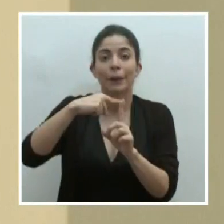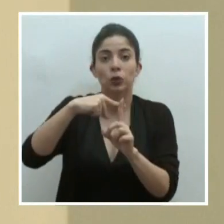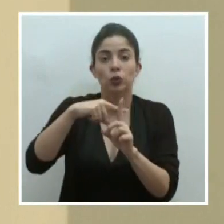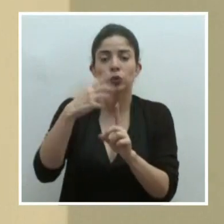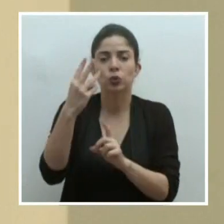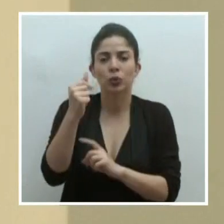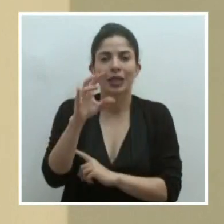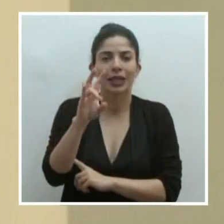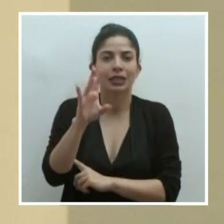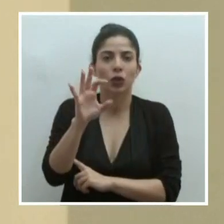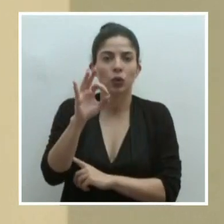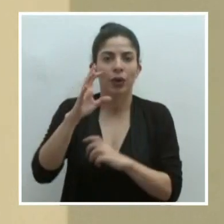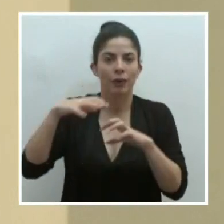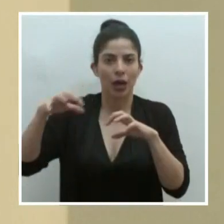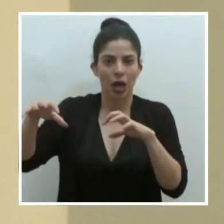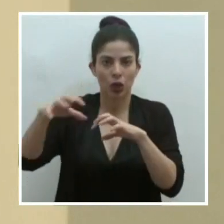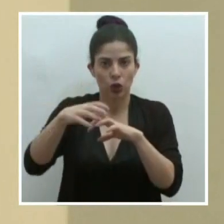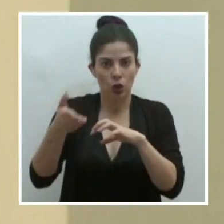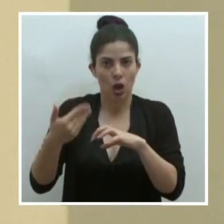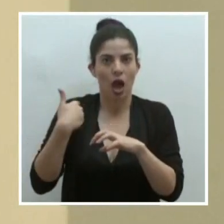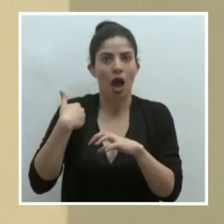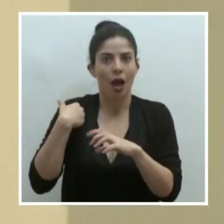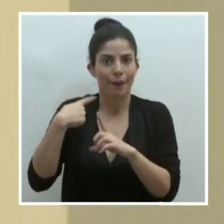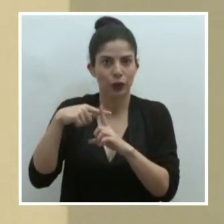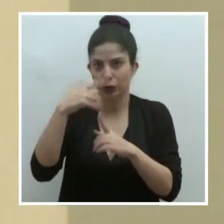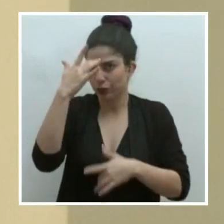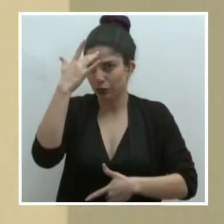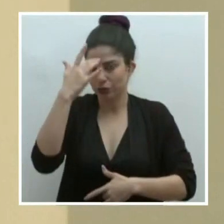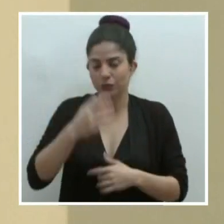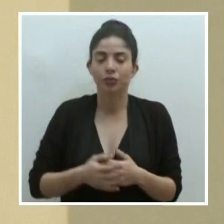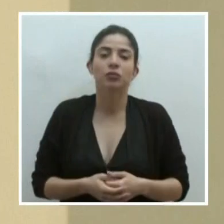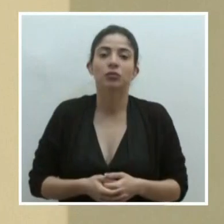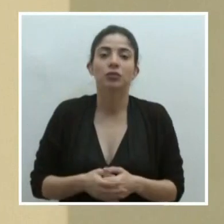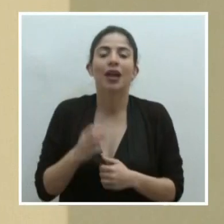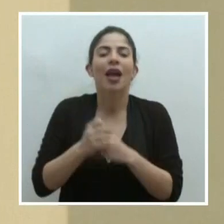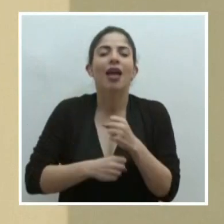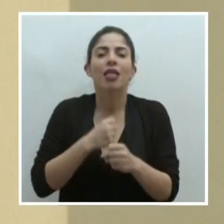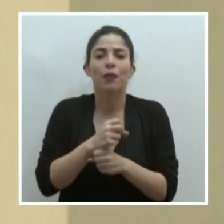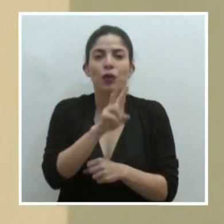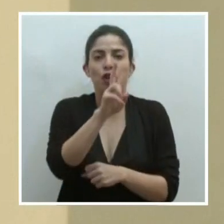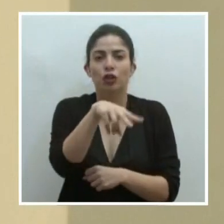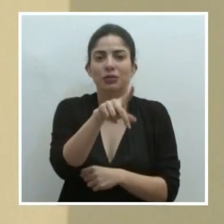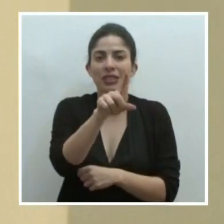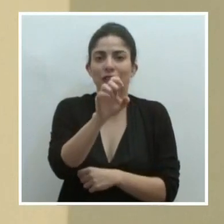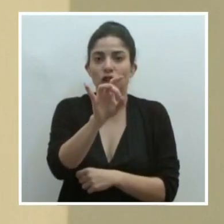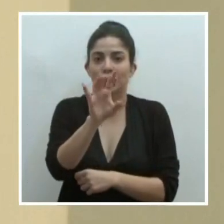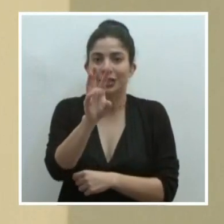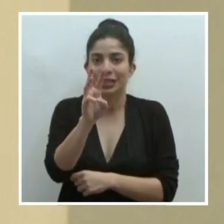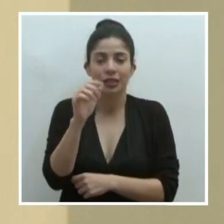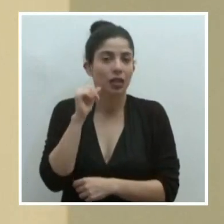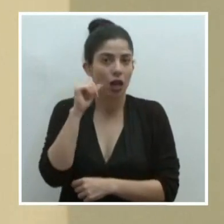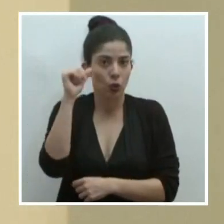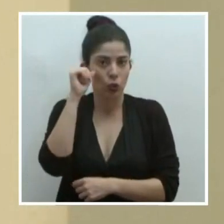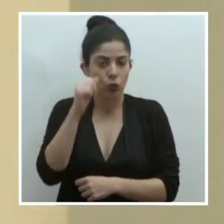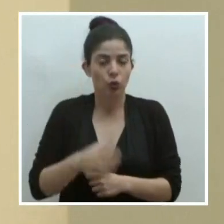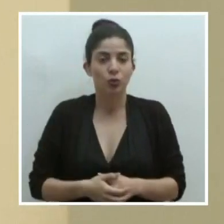en 79 cantones. Tenemos, con respecto a la edad, 2.186